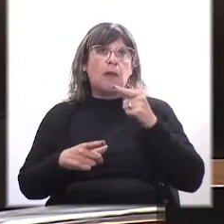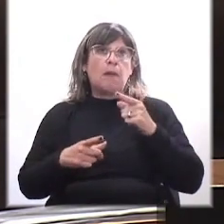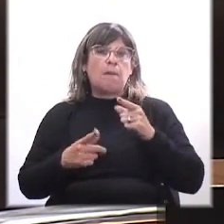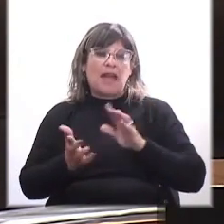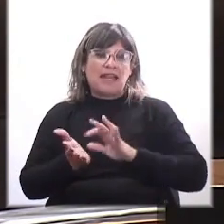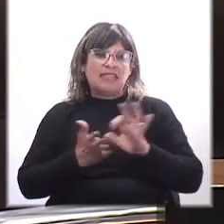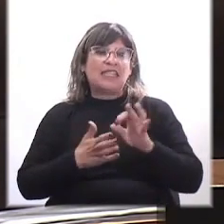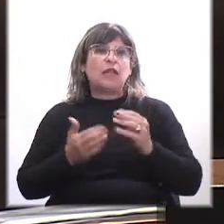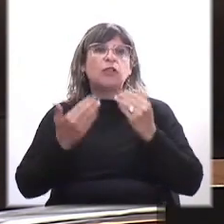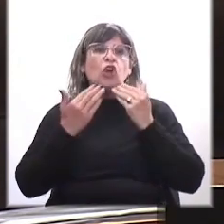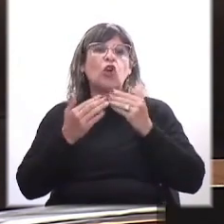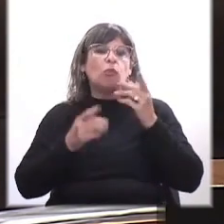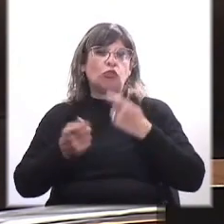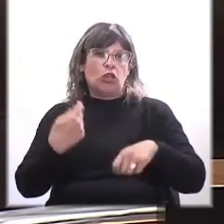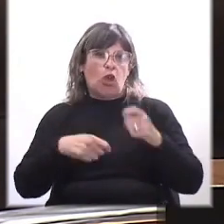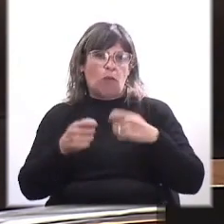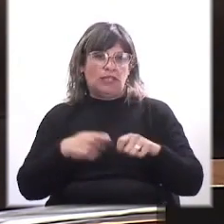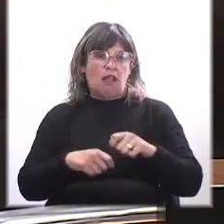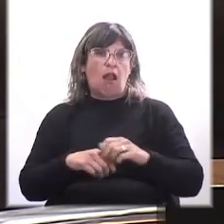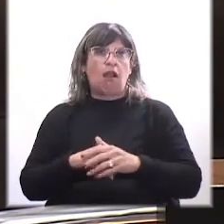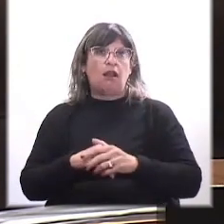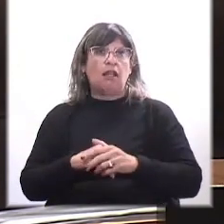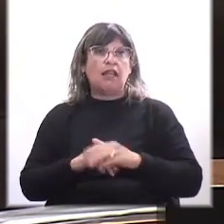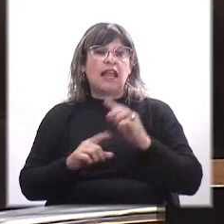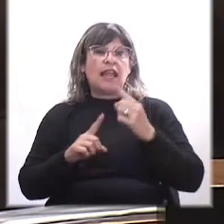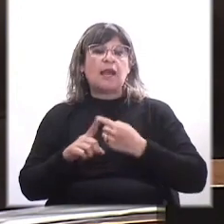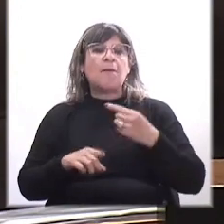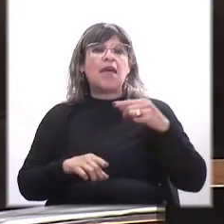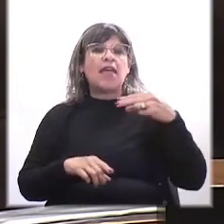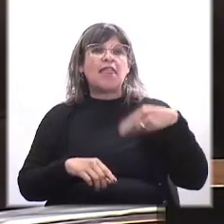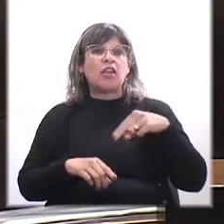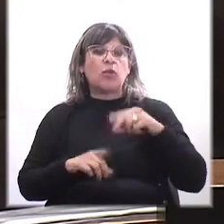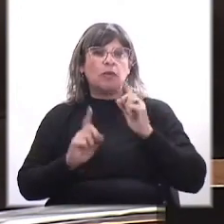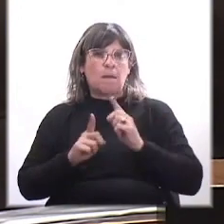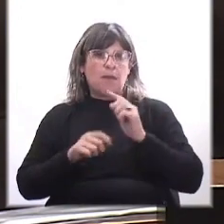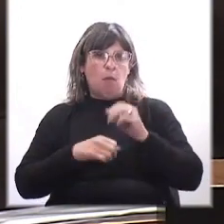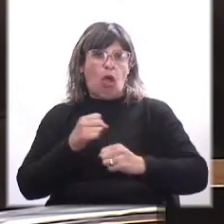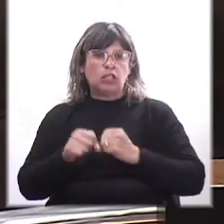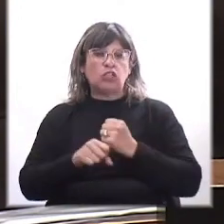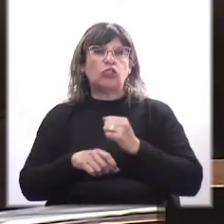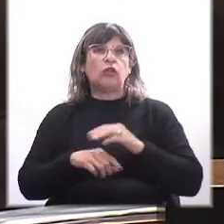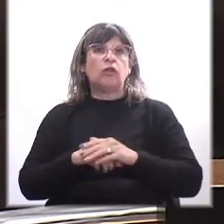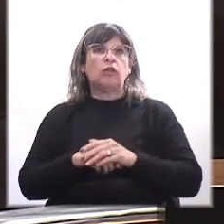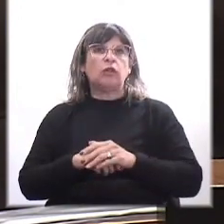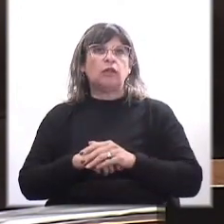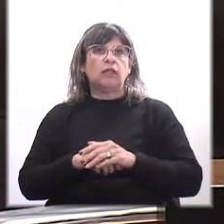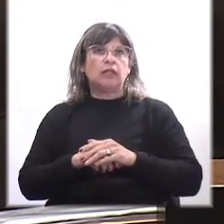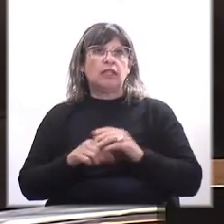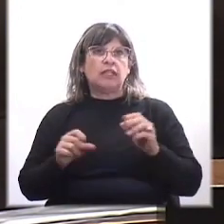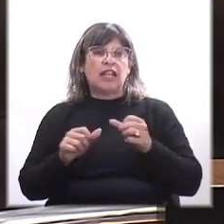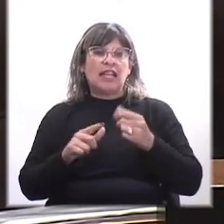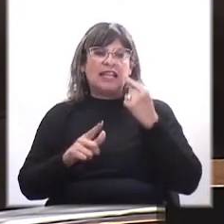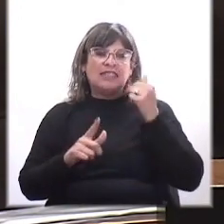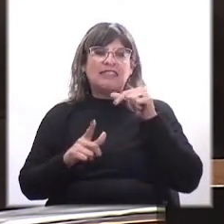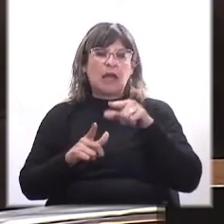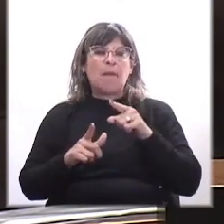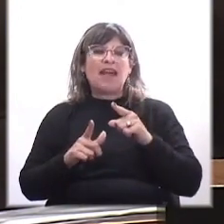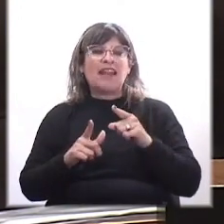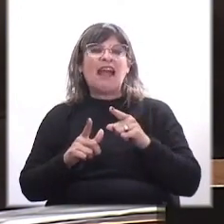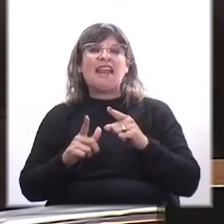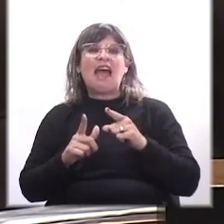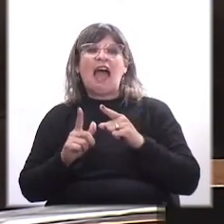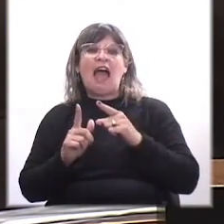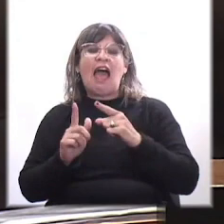de consultoría comercial. En el mes de noviembre del mismo año, realiza la precalificación de